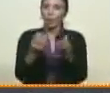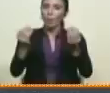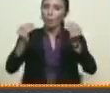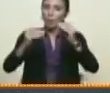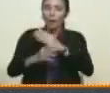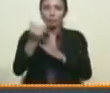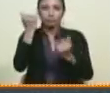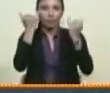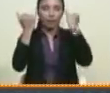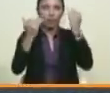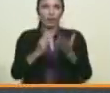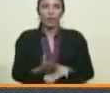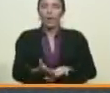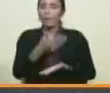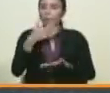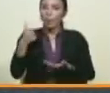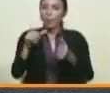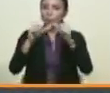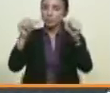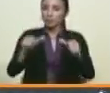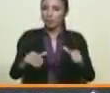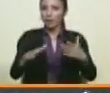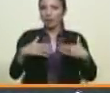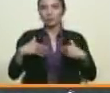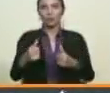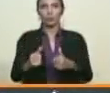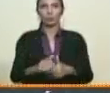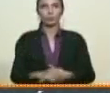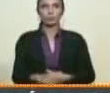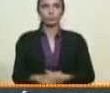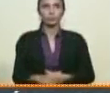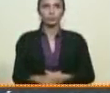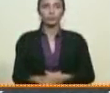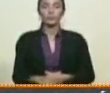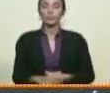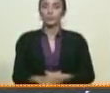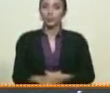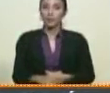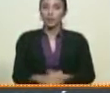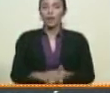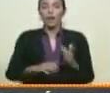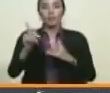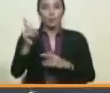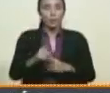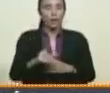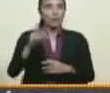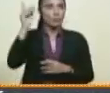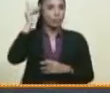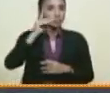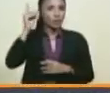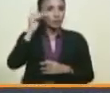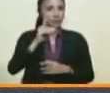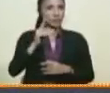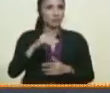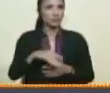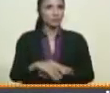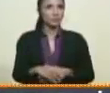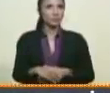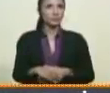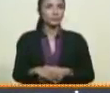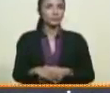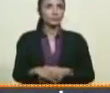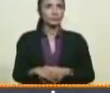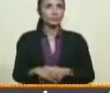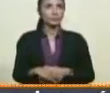el sistema de salud venezolano entonces vamos a tener también docencia lo que lo coloca en